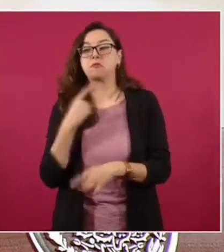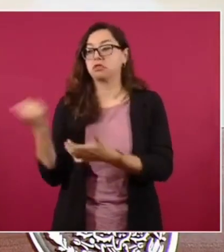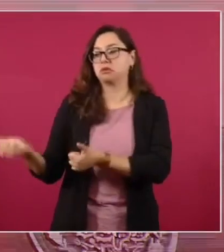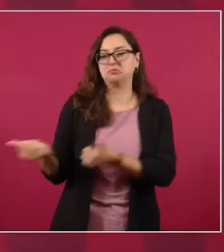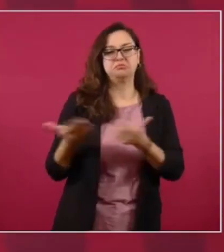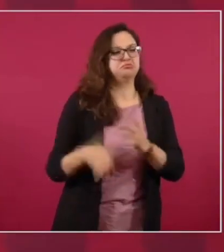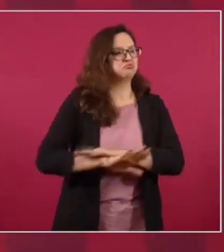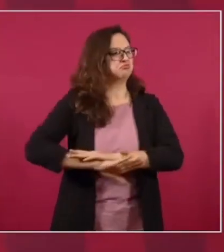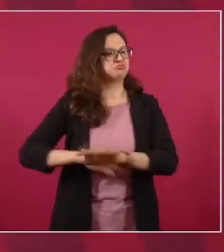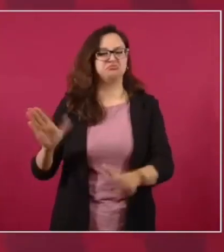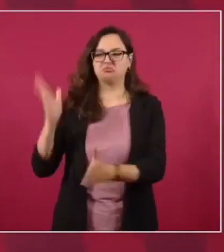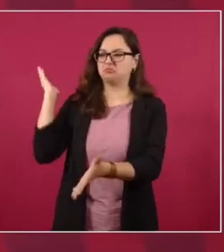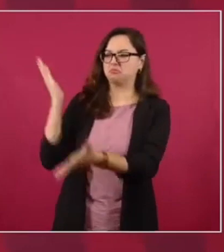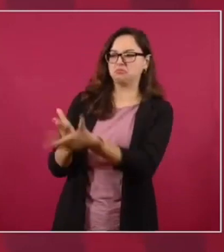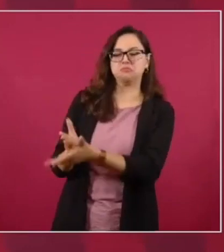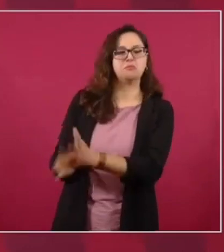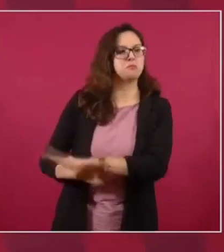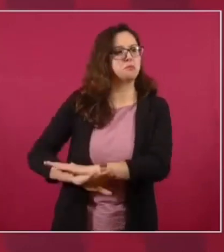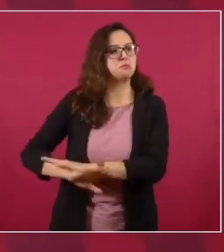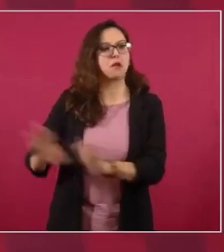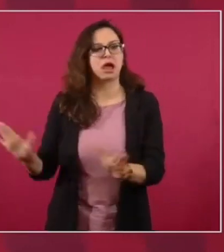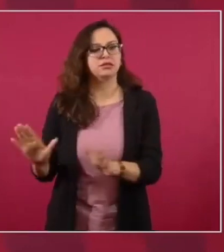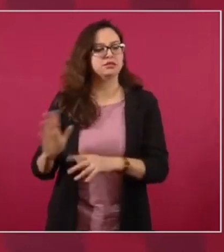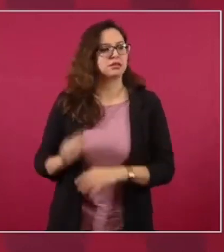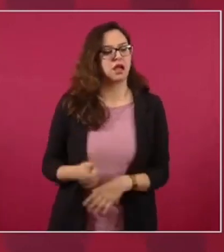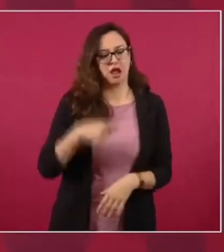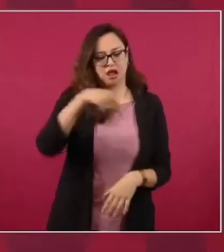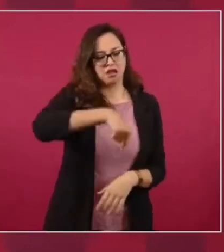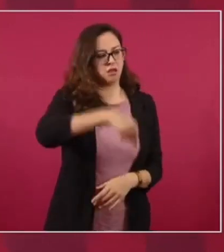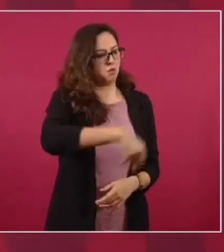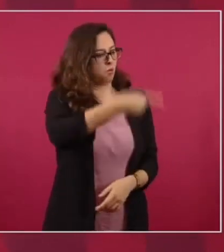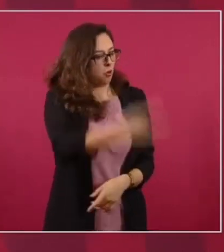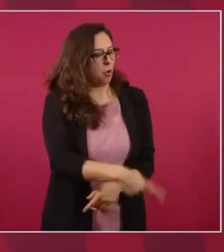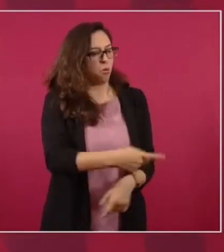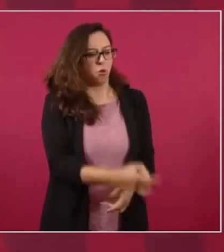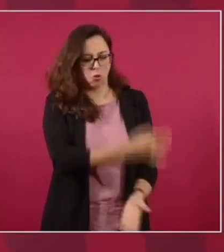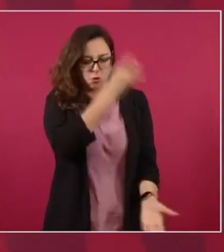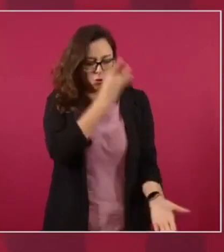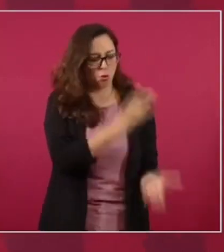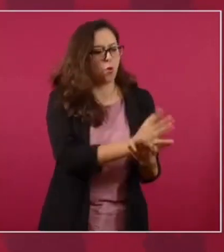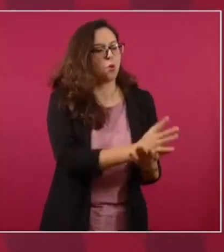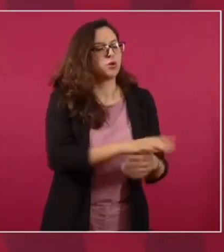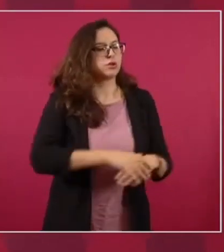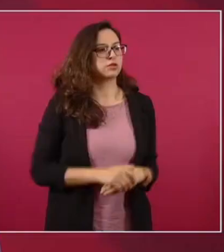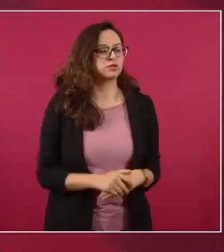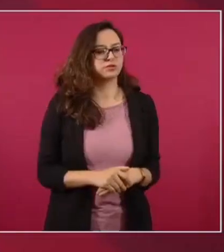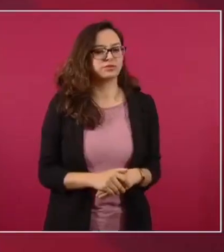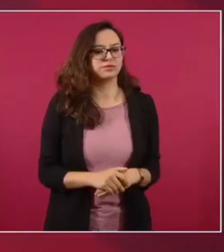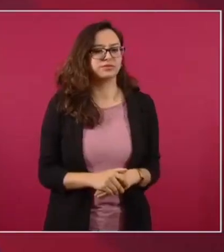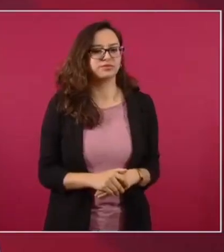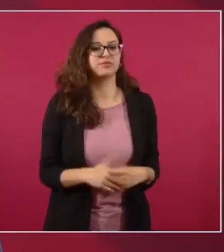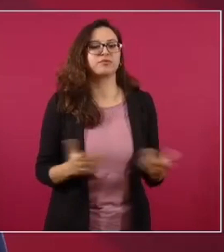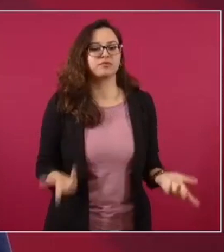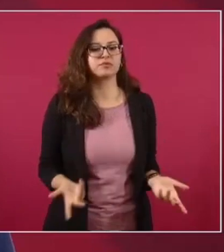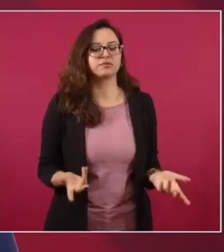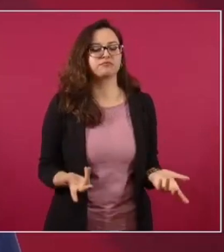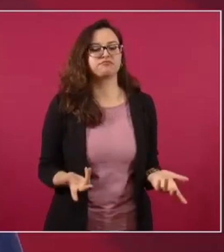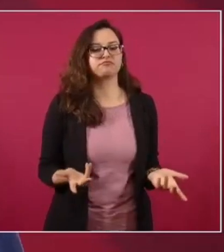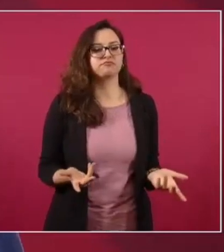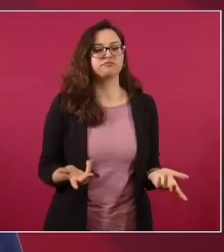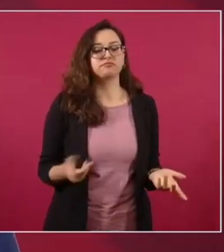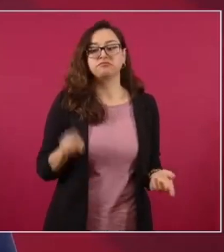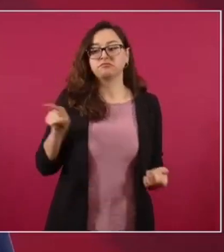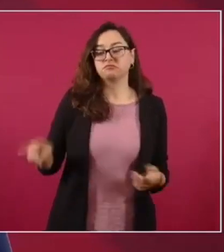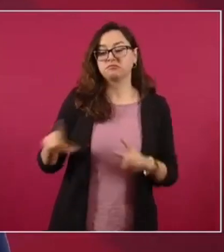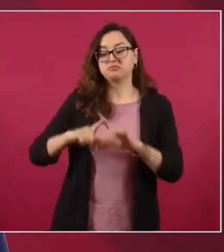se compre en Estados Unidos tomate mexicano, porque el tomate